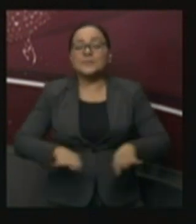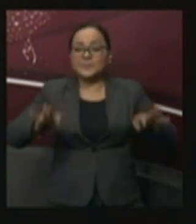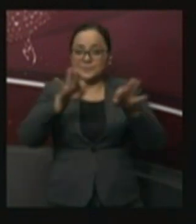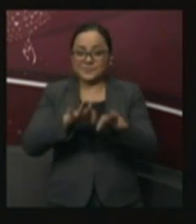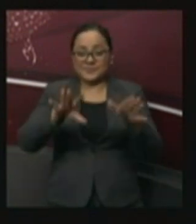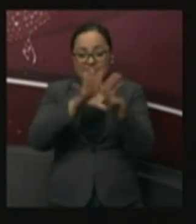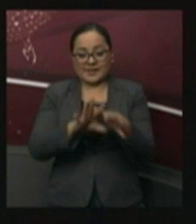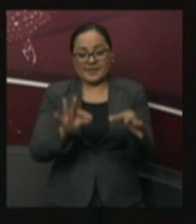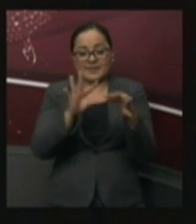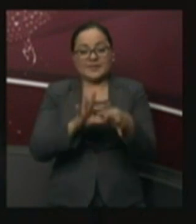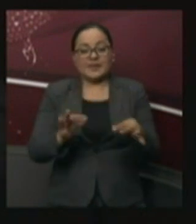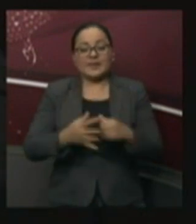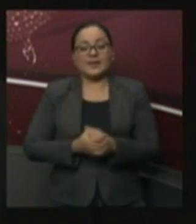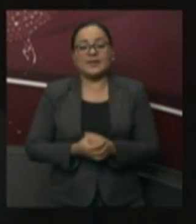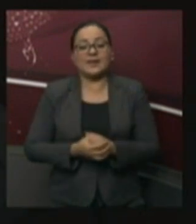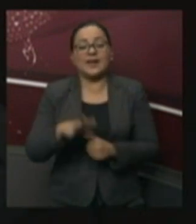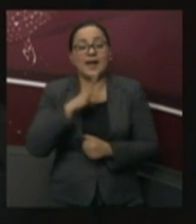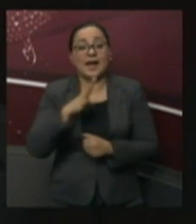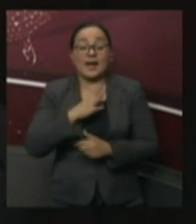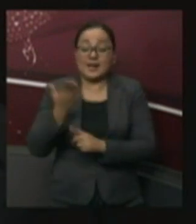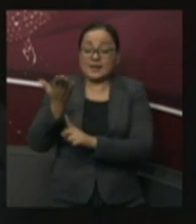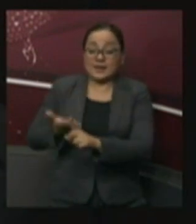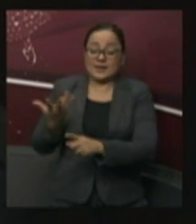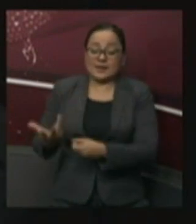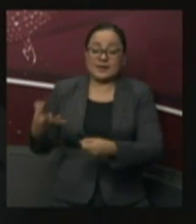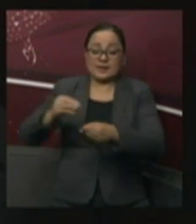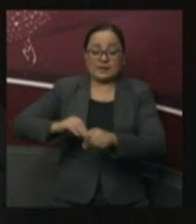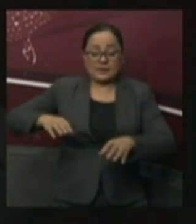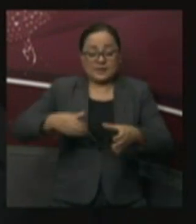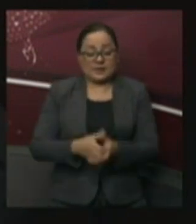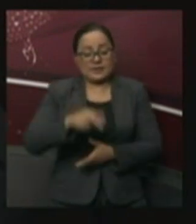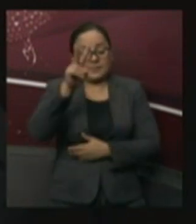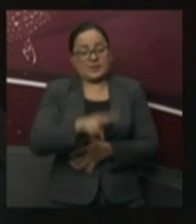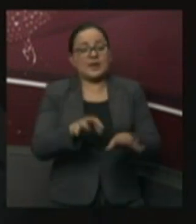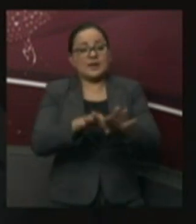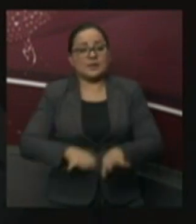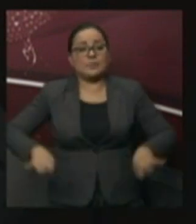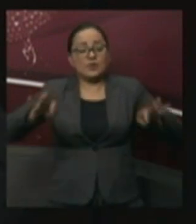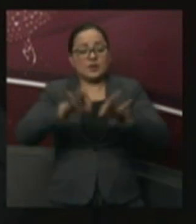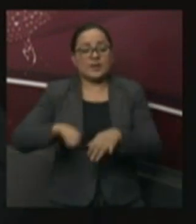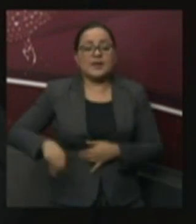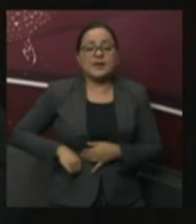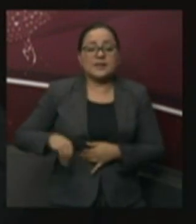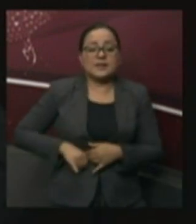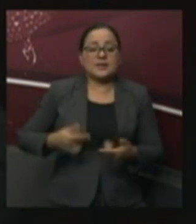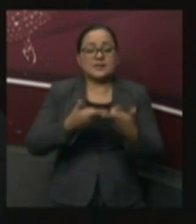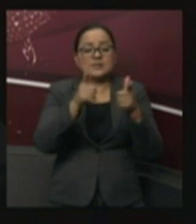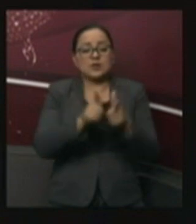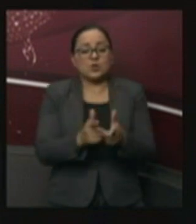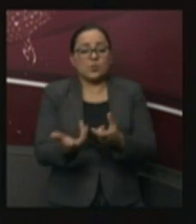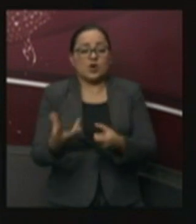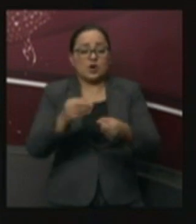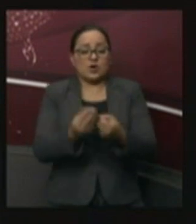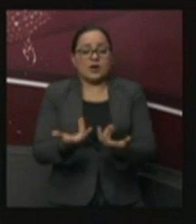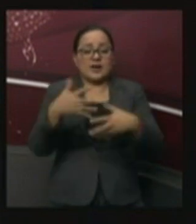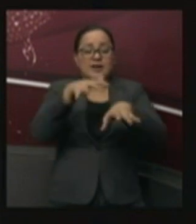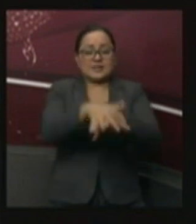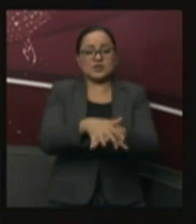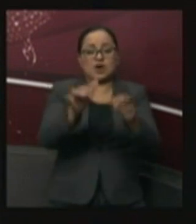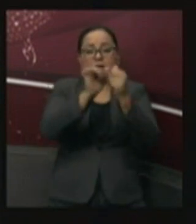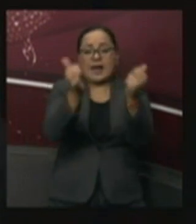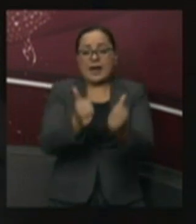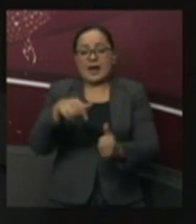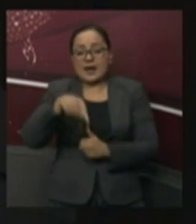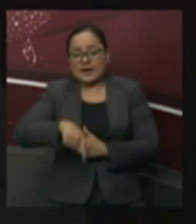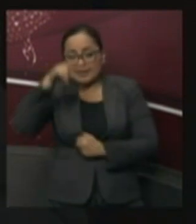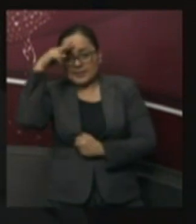tanto, él forma parte del interesantísimo movimiento que se llamaba de integración plástica mexicana,